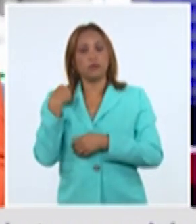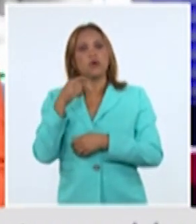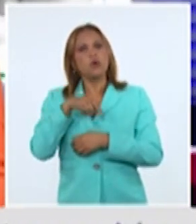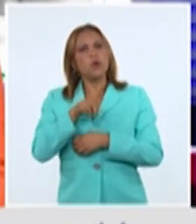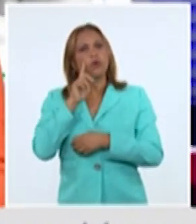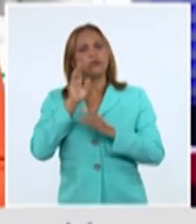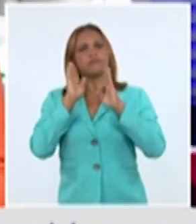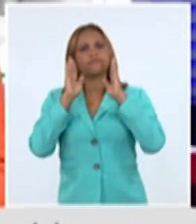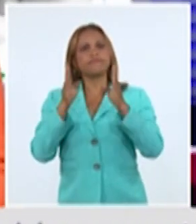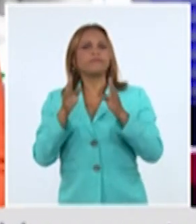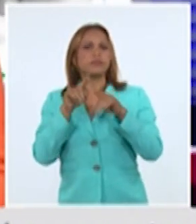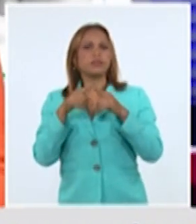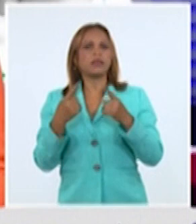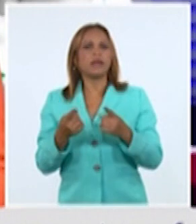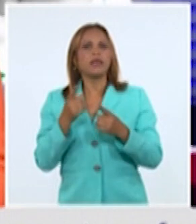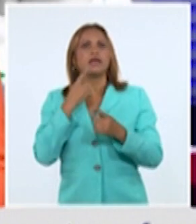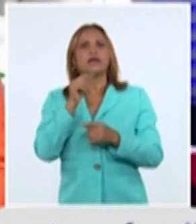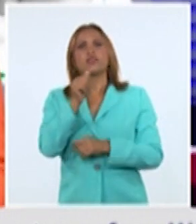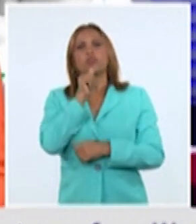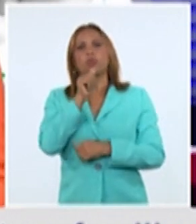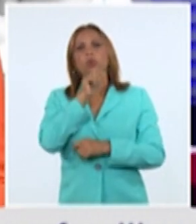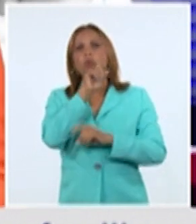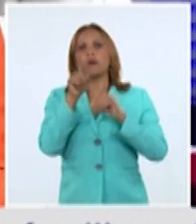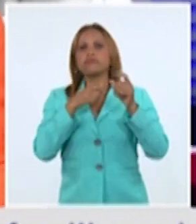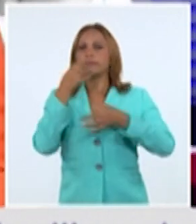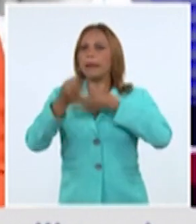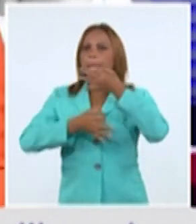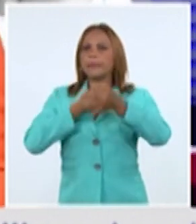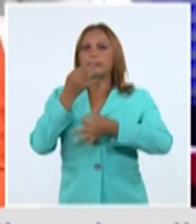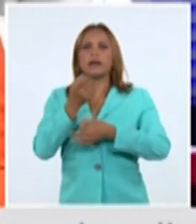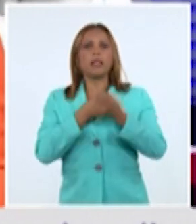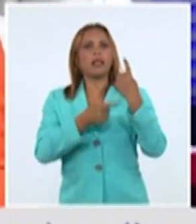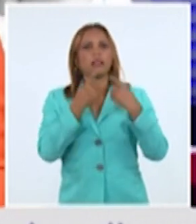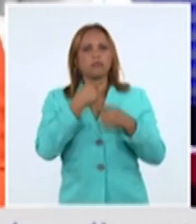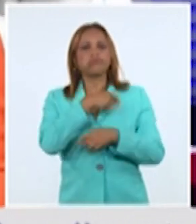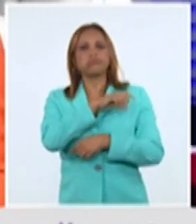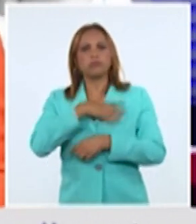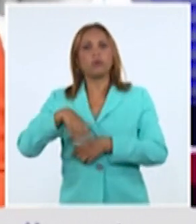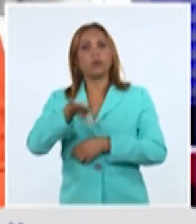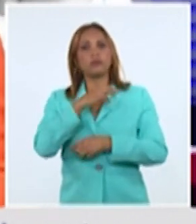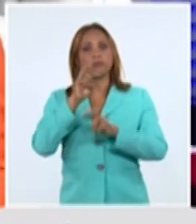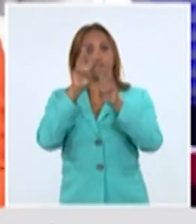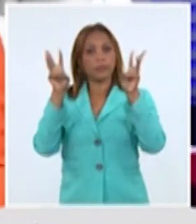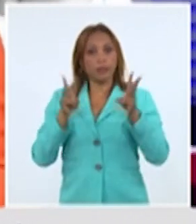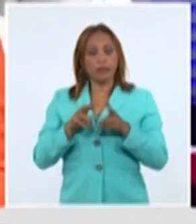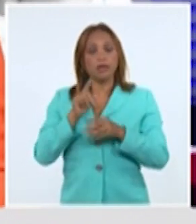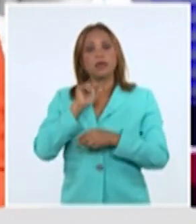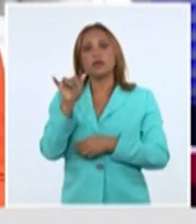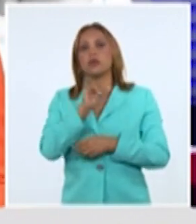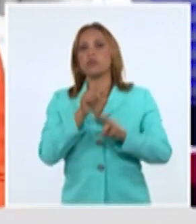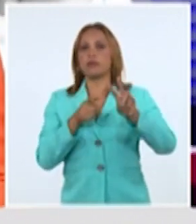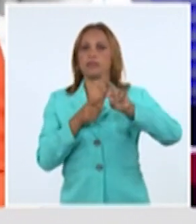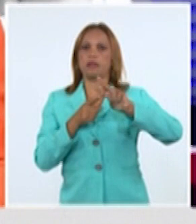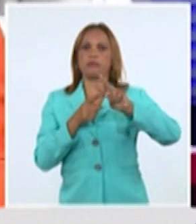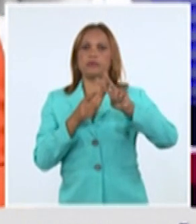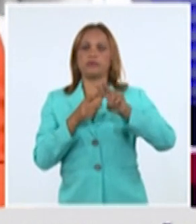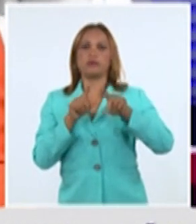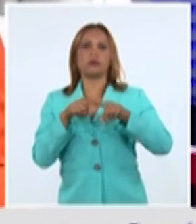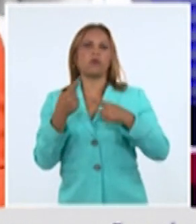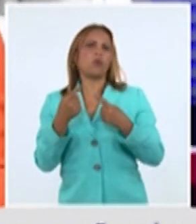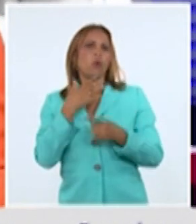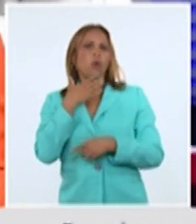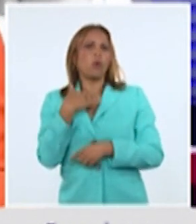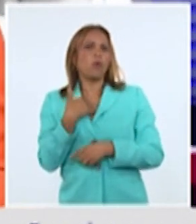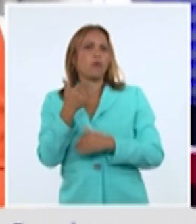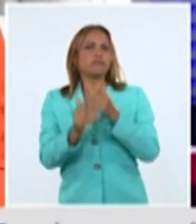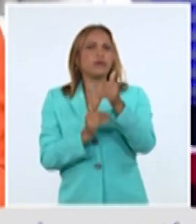en despejar aquellas interrogantes de usuarios en redes sociales, también de televidentes, sobre el avance del